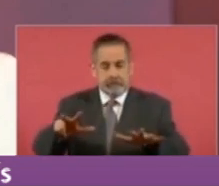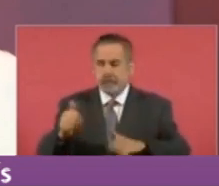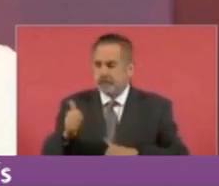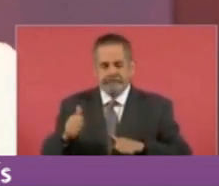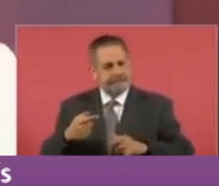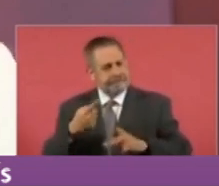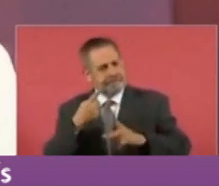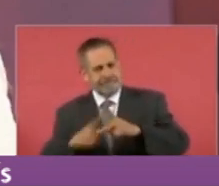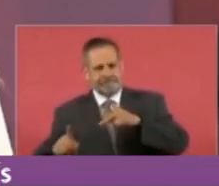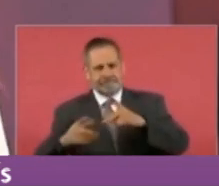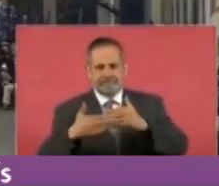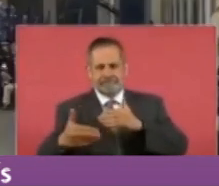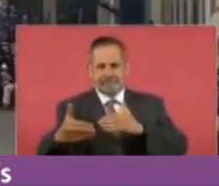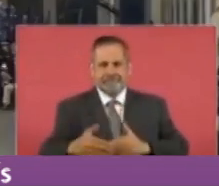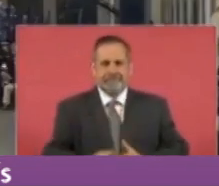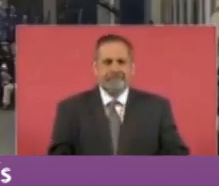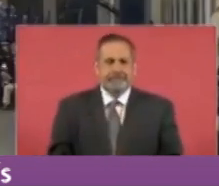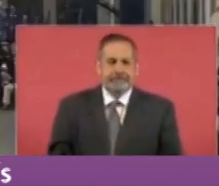así como